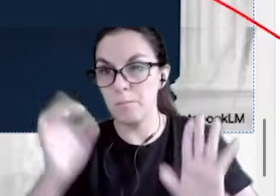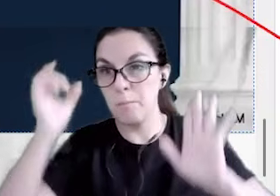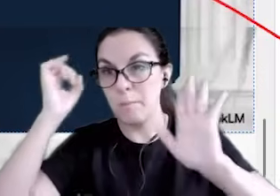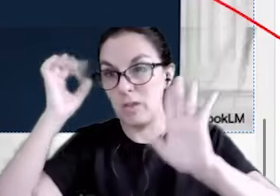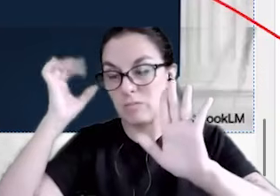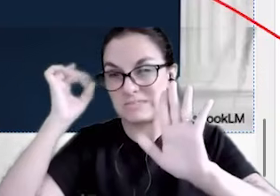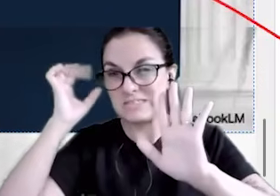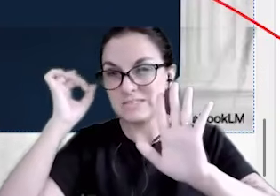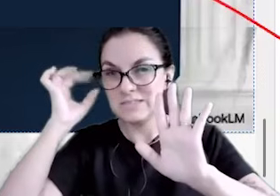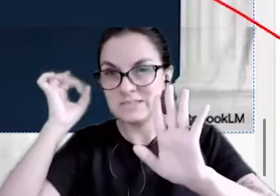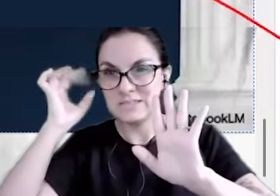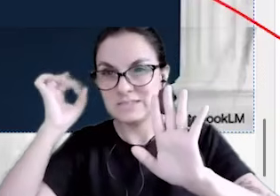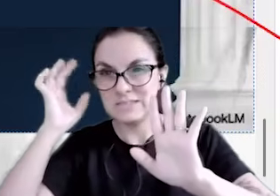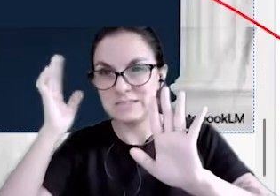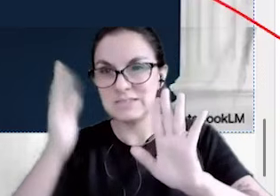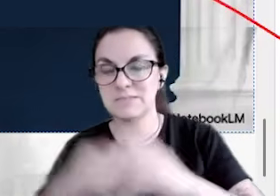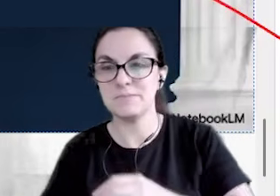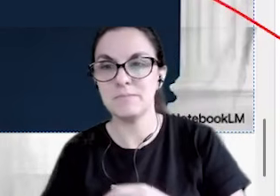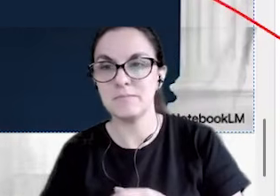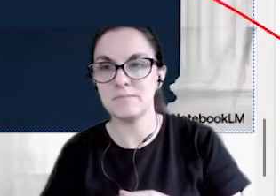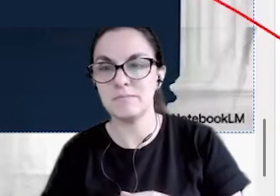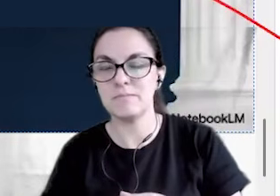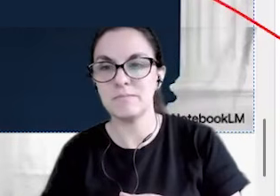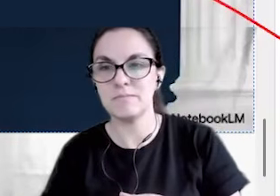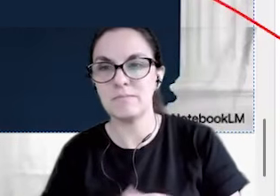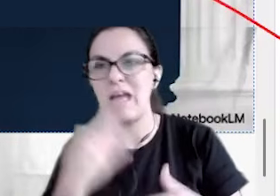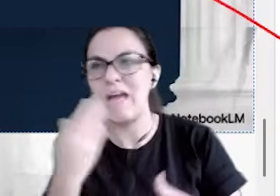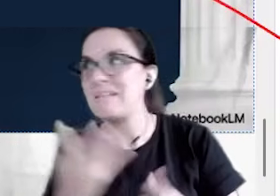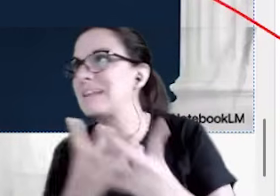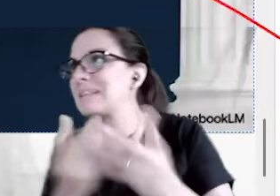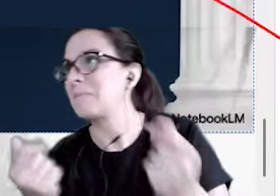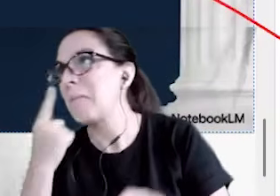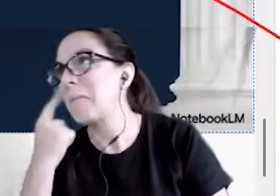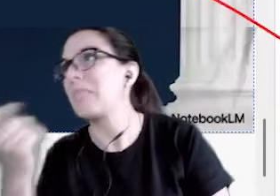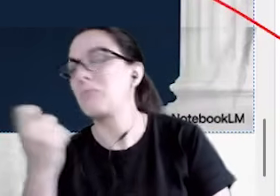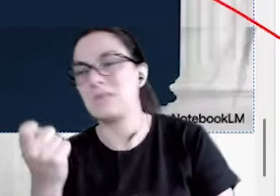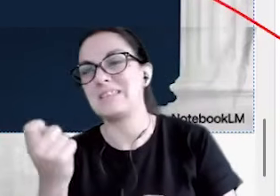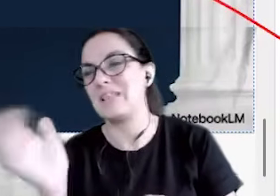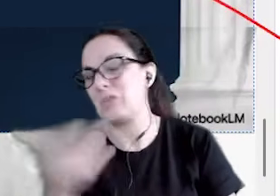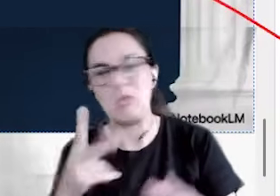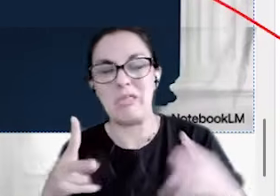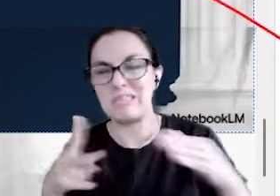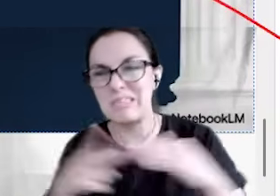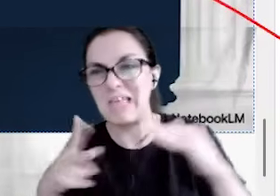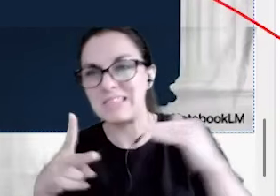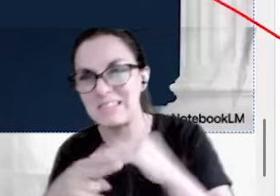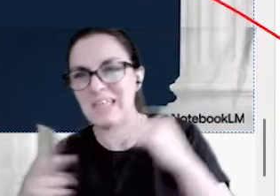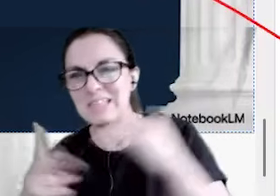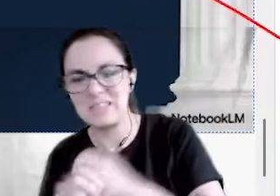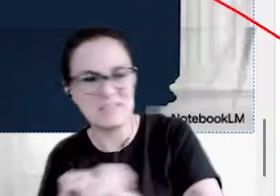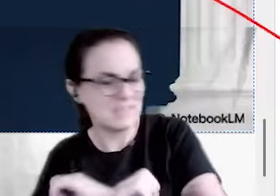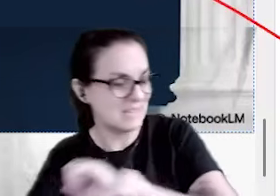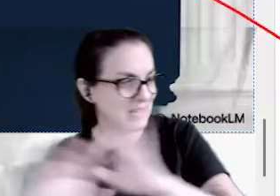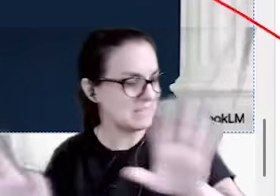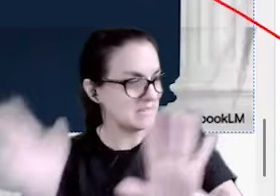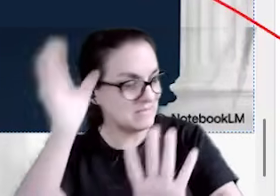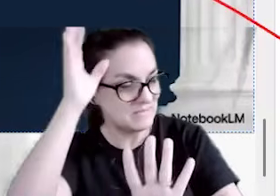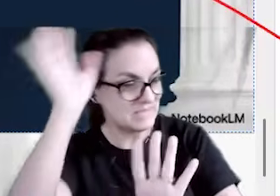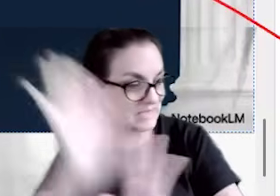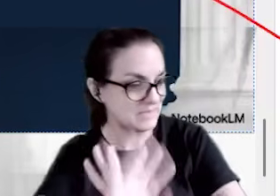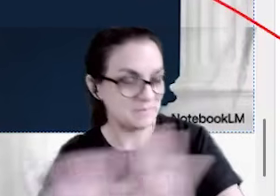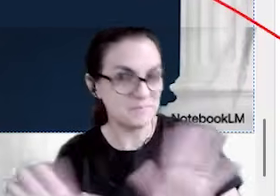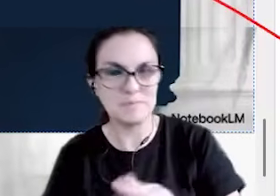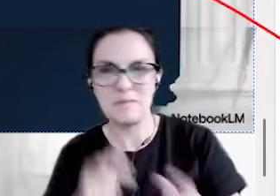perdón, porque una vez que terminé de hablar, tengo que empezar de nuevo. Empiezo a hablar de nuevo todo porque, ay, qué terrible. Se ve que tuve muy